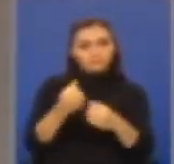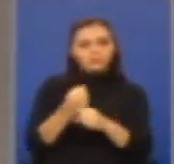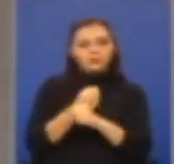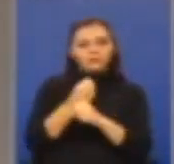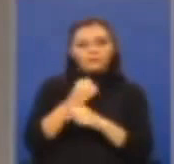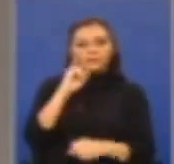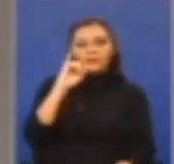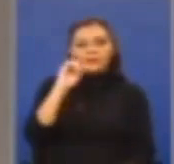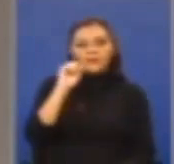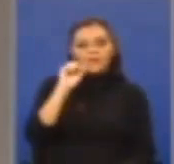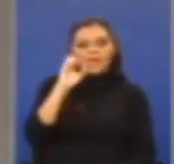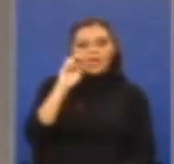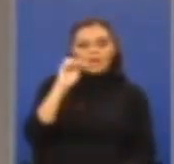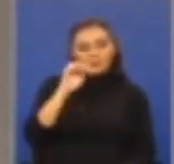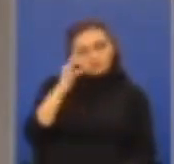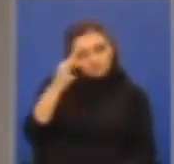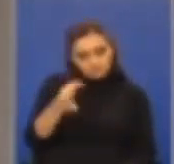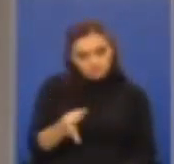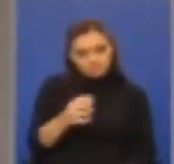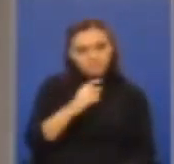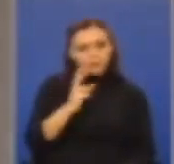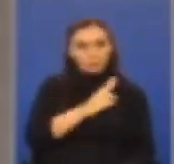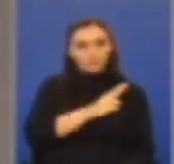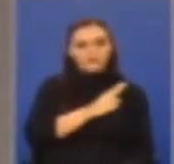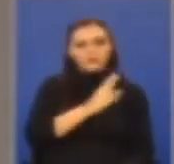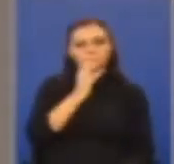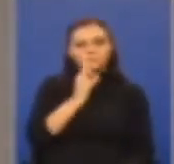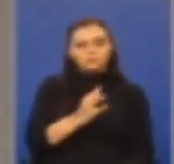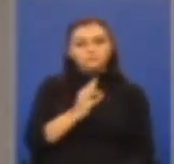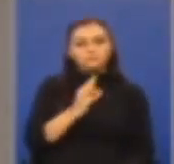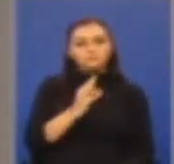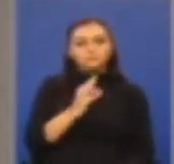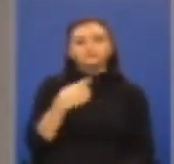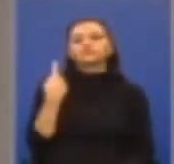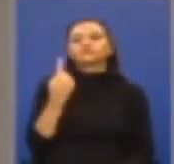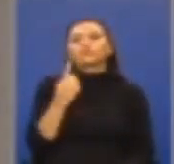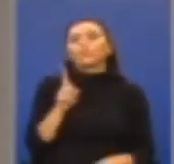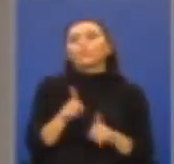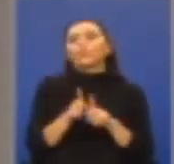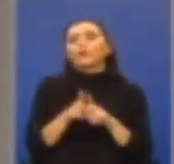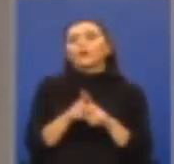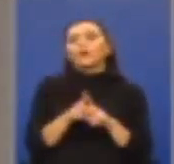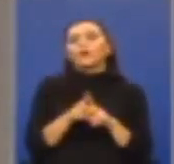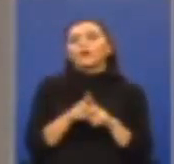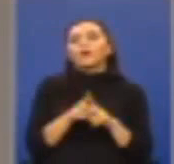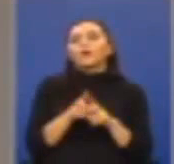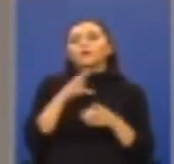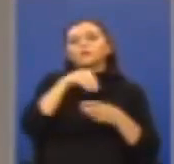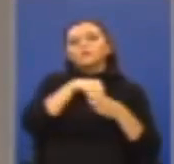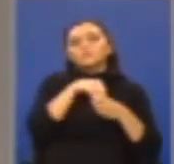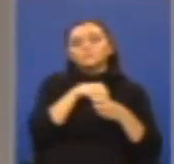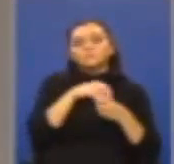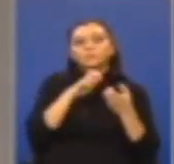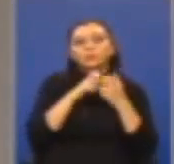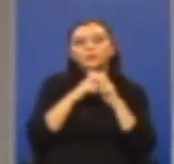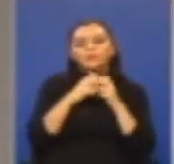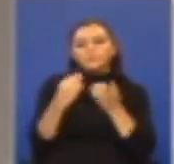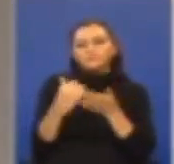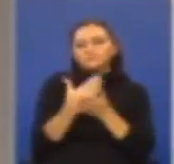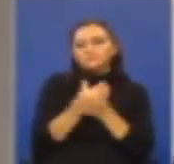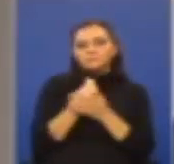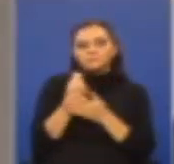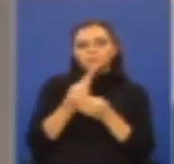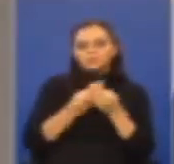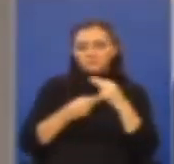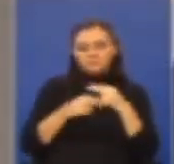sea realmente una universidad de excelencia y no un lugar víctima de la burocratización y de la inercia. Bueno,